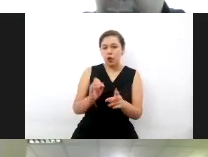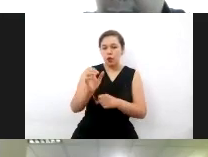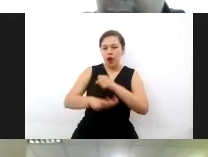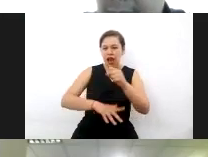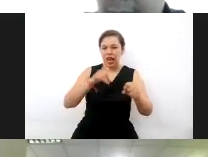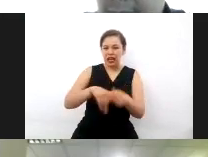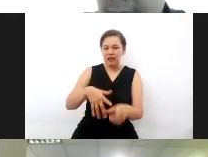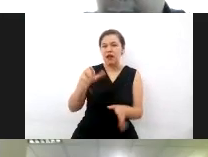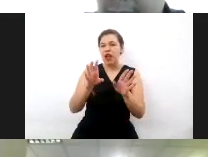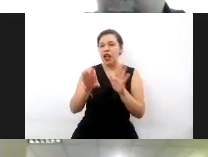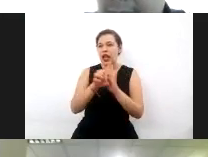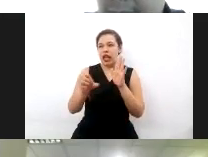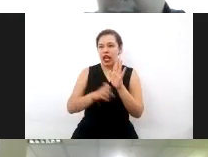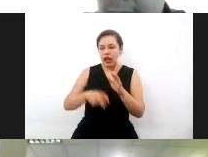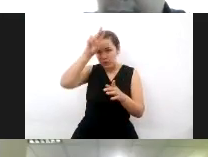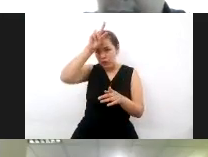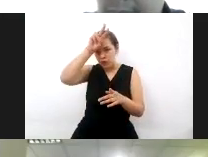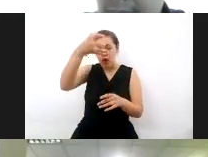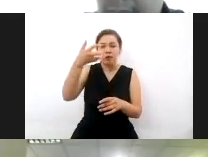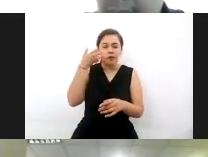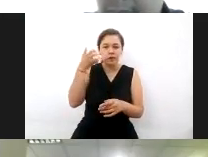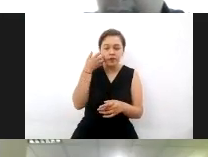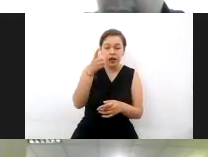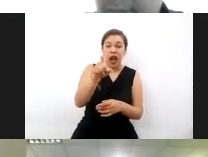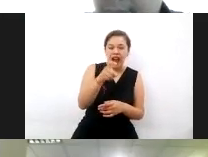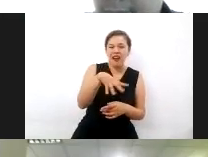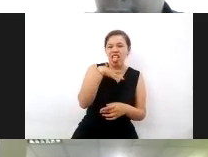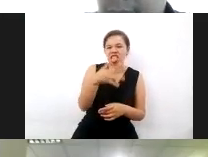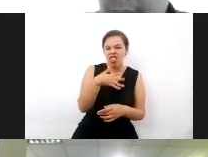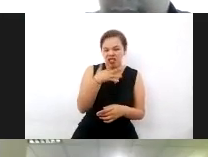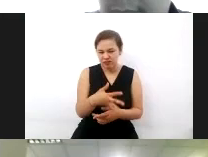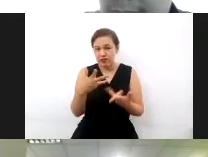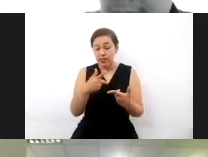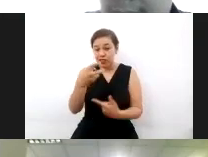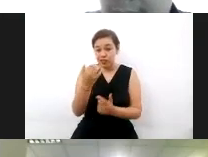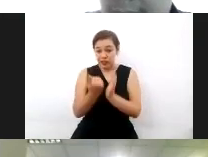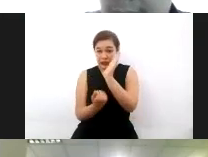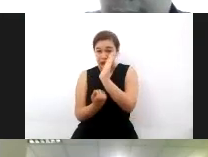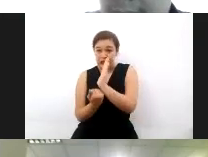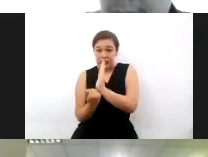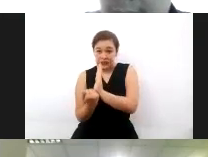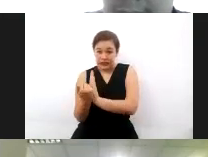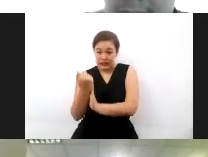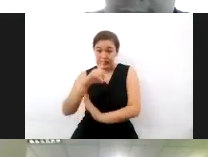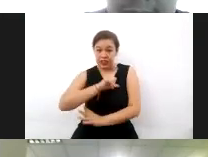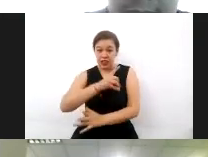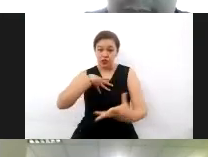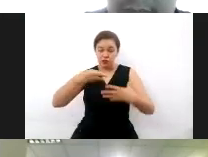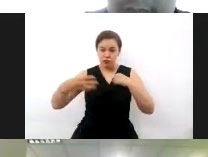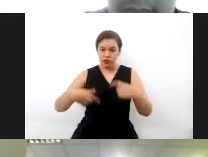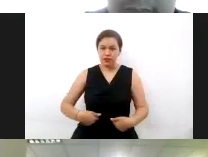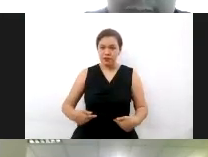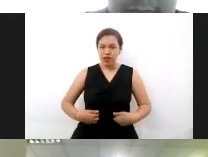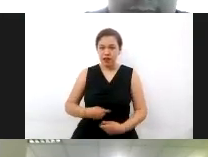del agua, la contaminación de alimentos, y que todo esto va a aumentar el índice de enfermedades gastrointestinales o